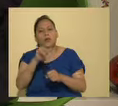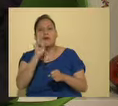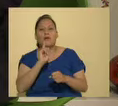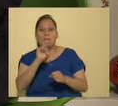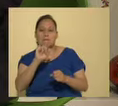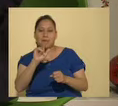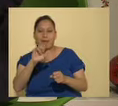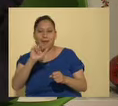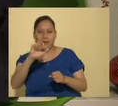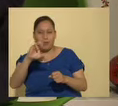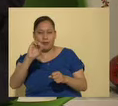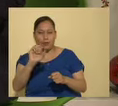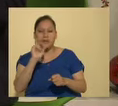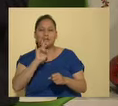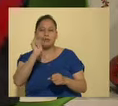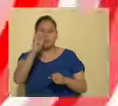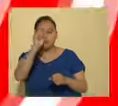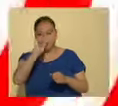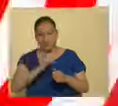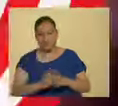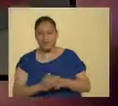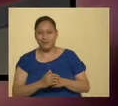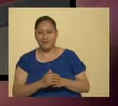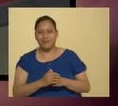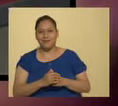Pilar Arcos. Vamos a ver la recomendación.